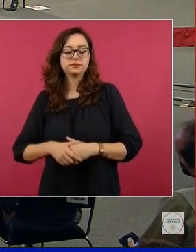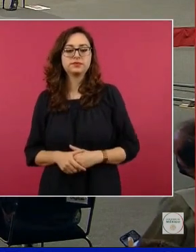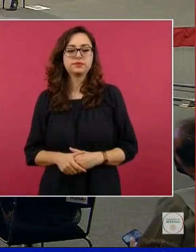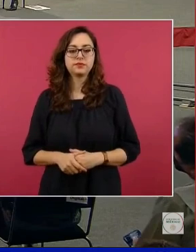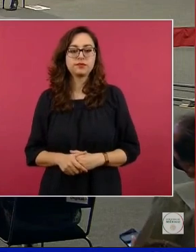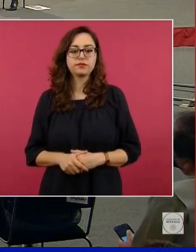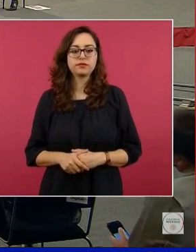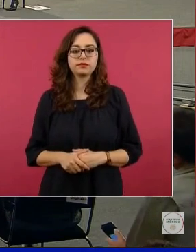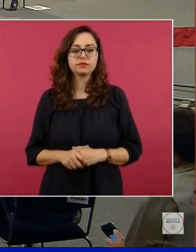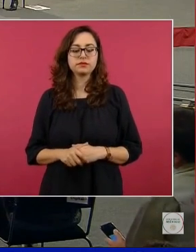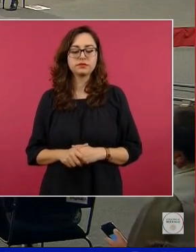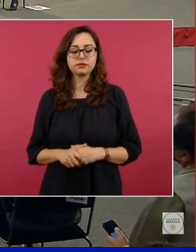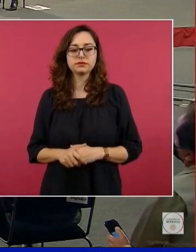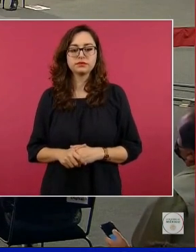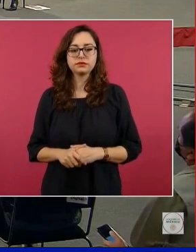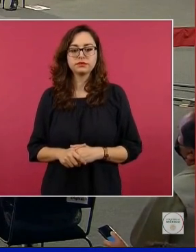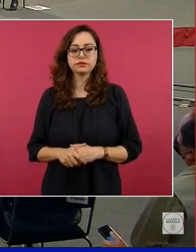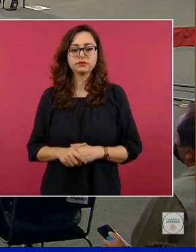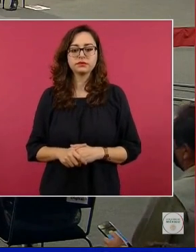Entonces,